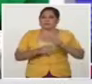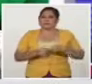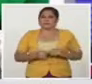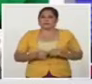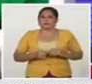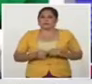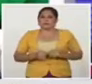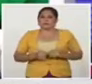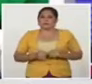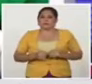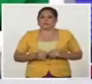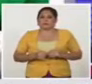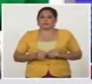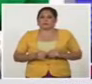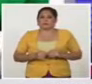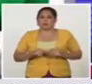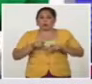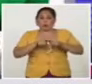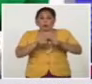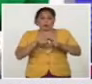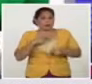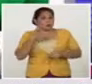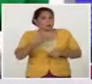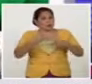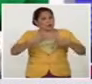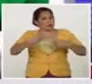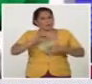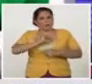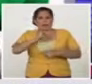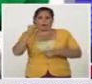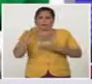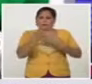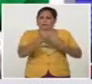debe permitir, junto con la cooperación